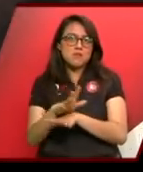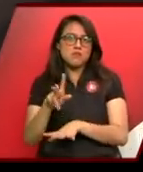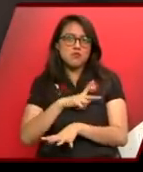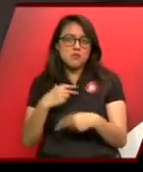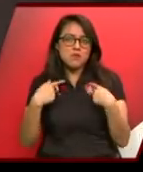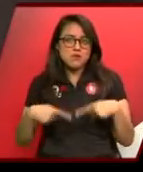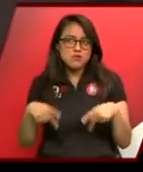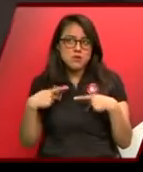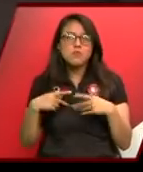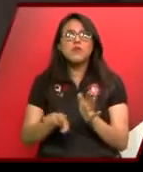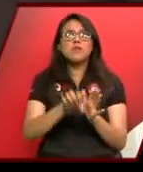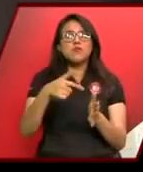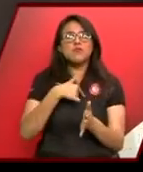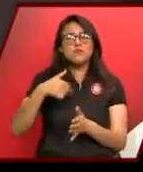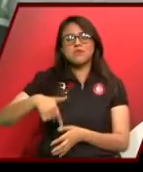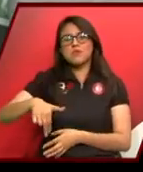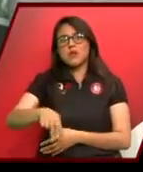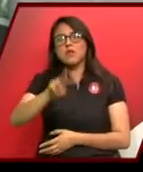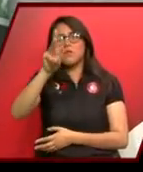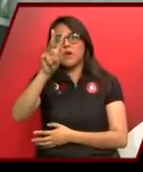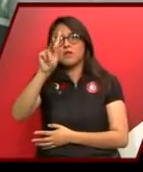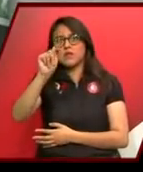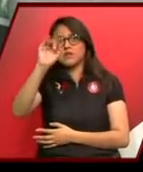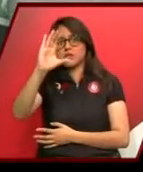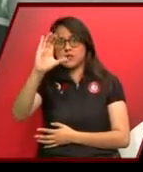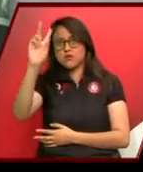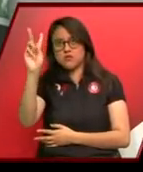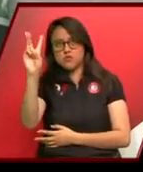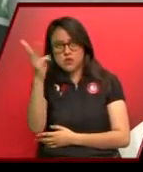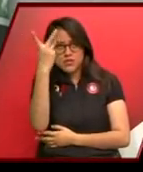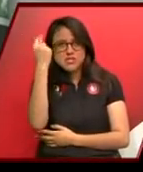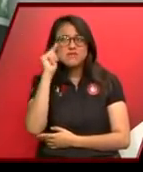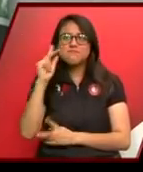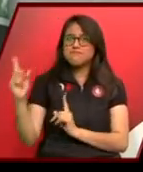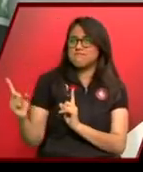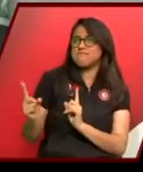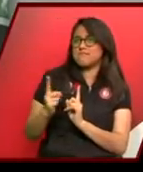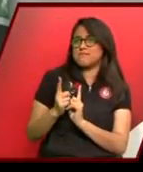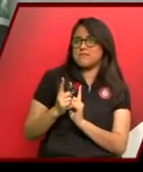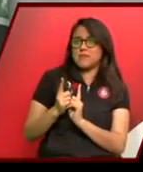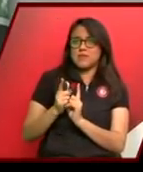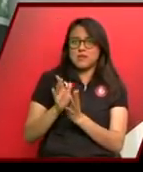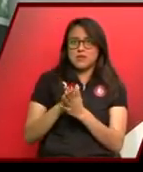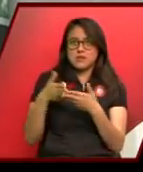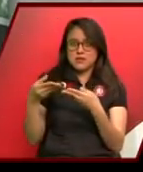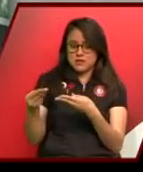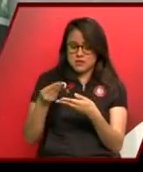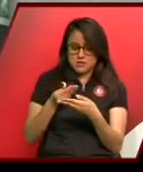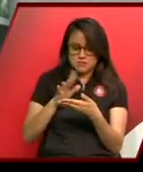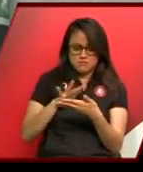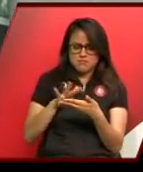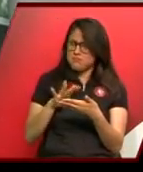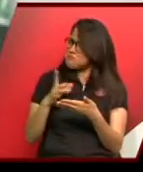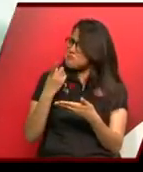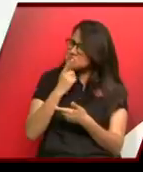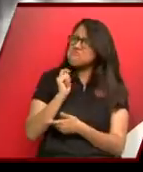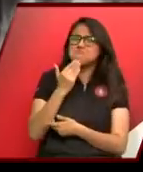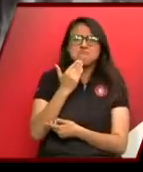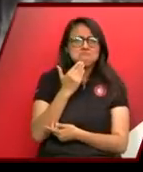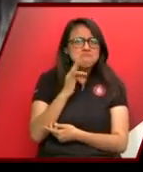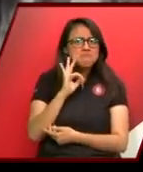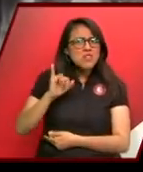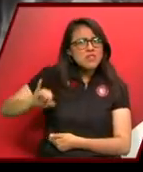Pues iba caminando ahí por el World Trade Center y de repente un muchacho se acercó y me dio un folleto. Y pues lo vi y dije, pues está bien,